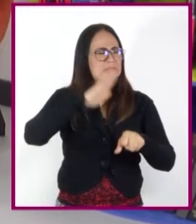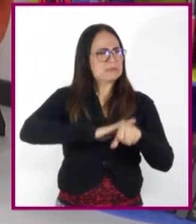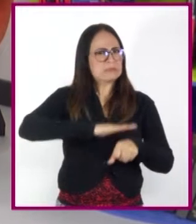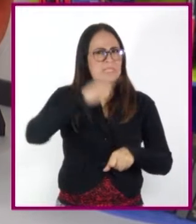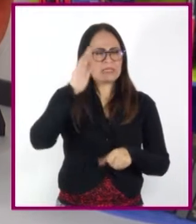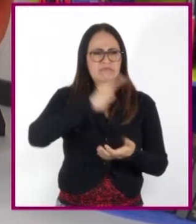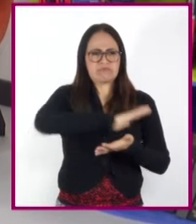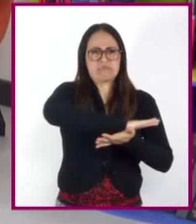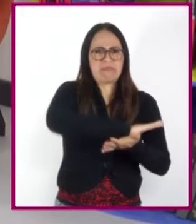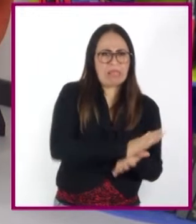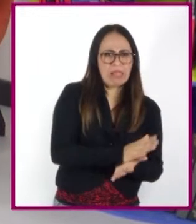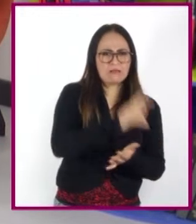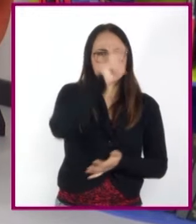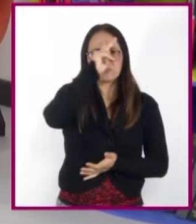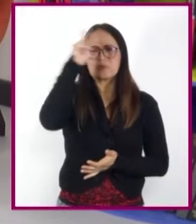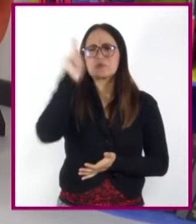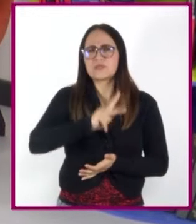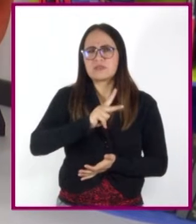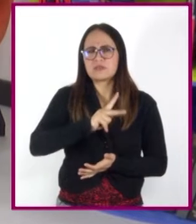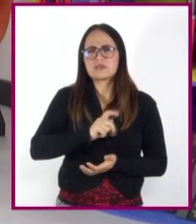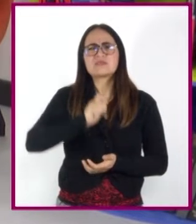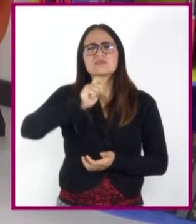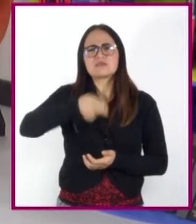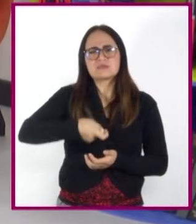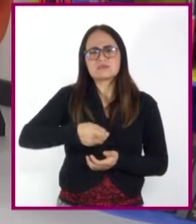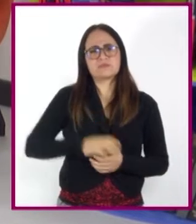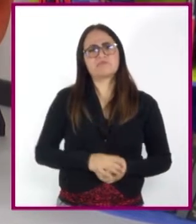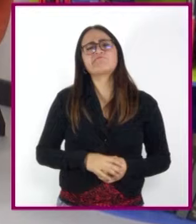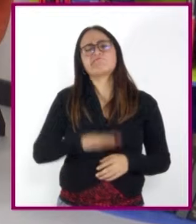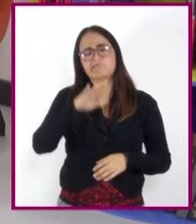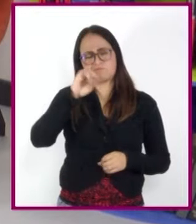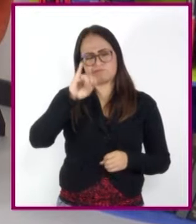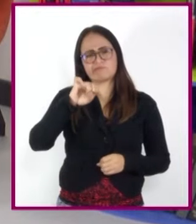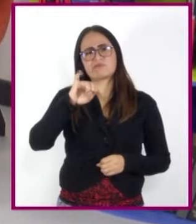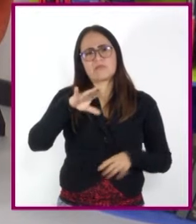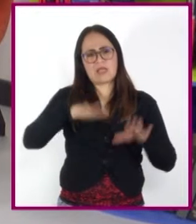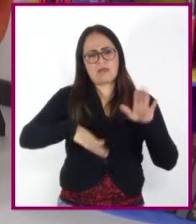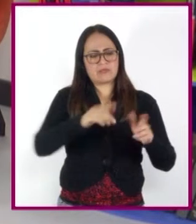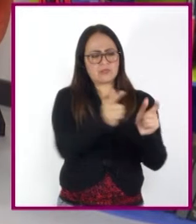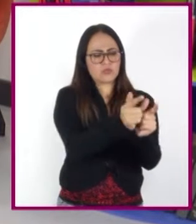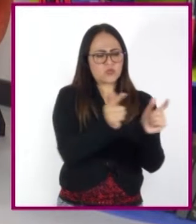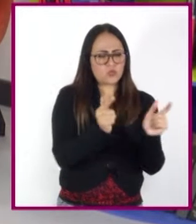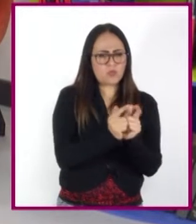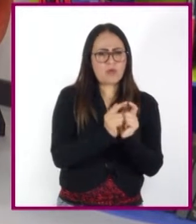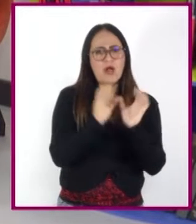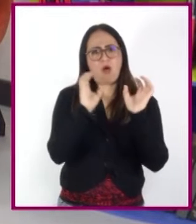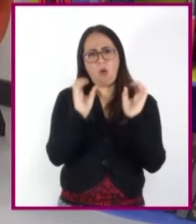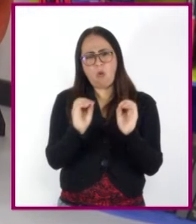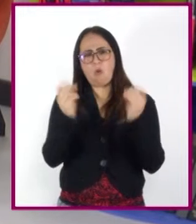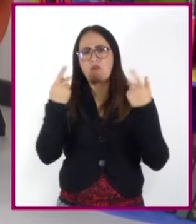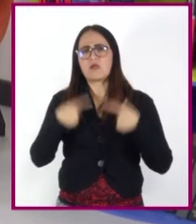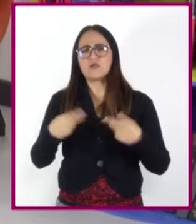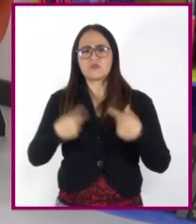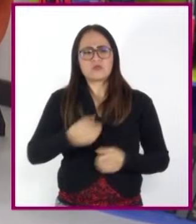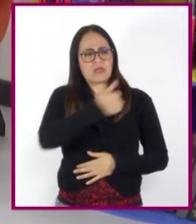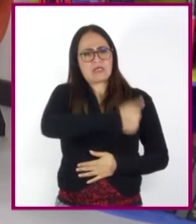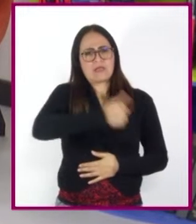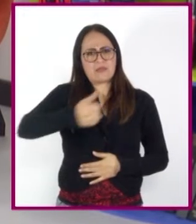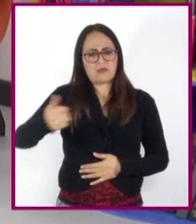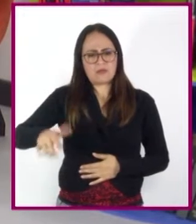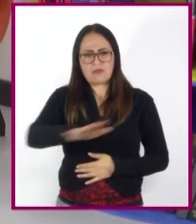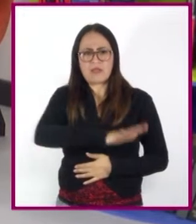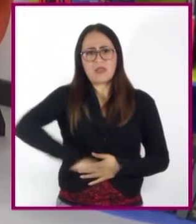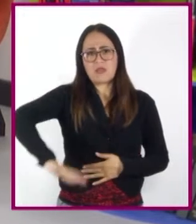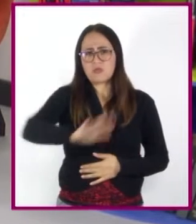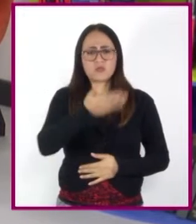que otras. Esto se debe a que hay condiciones personales y grupales que la sociedad desconoce o